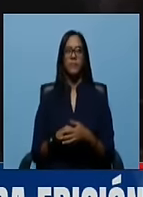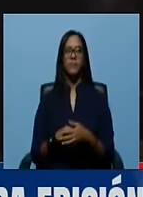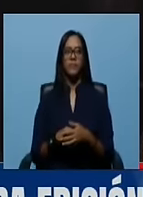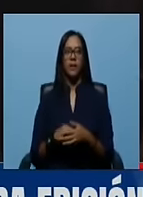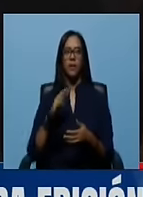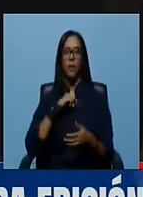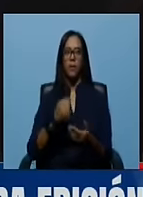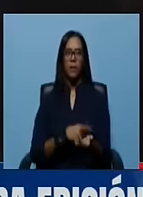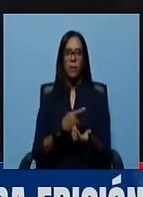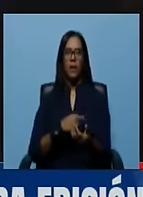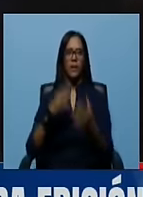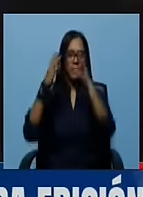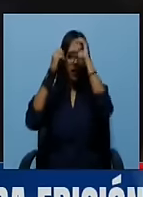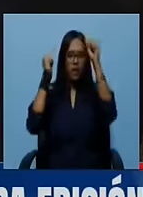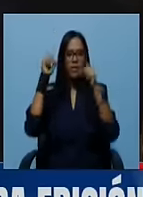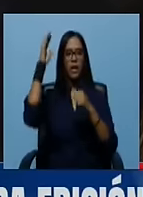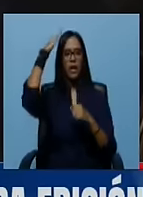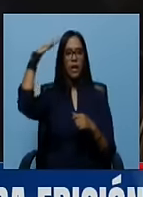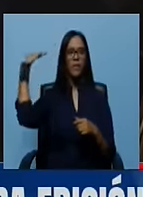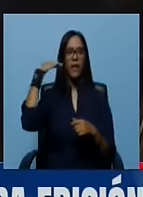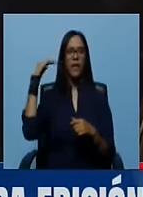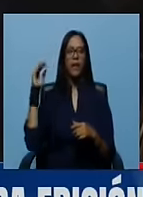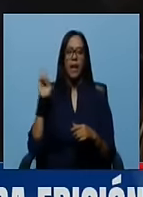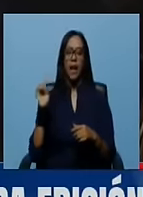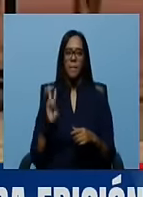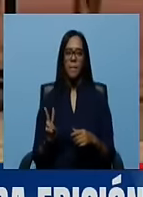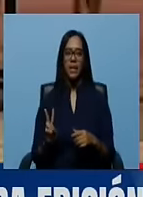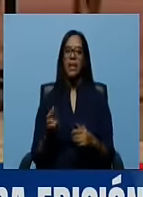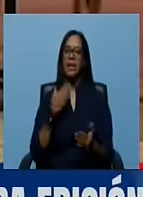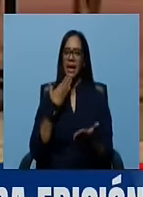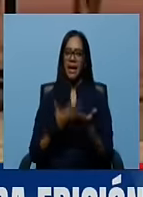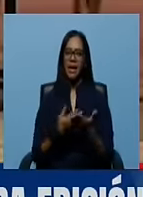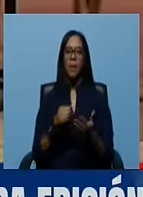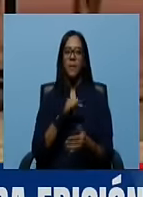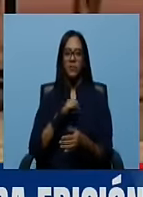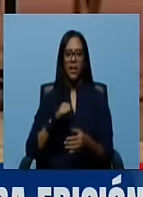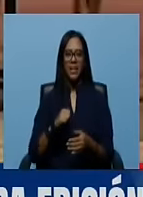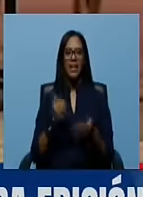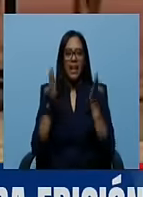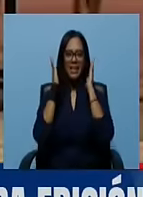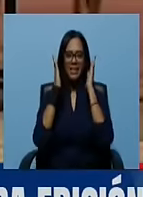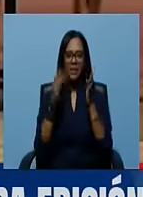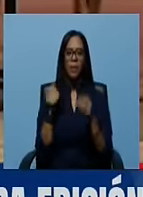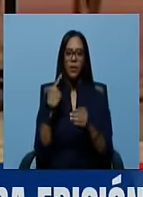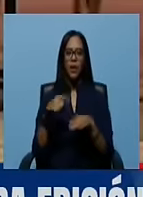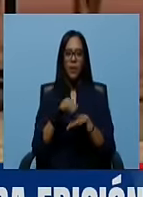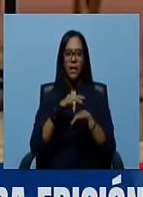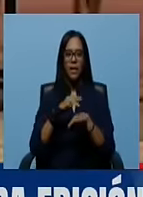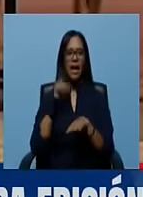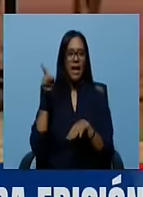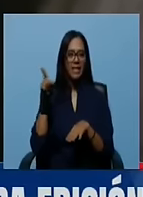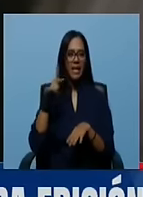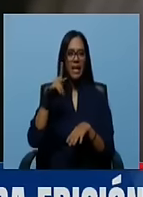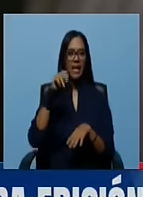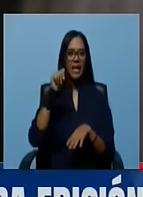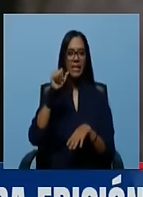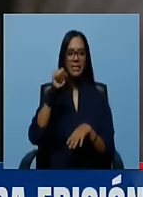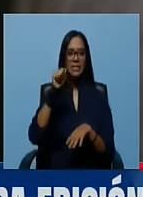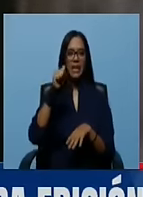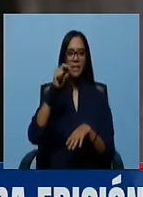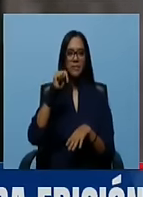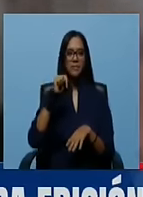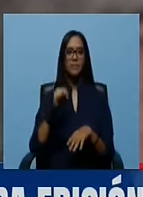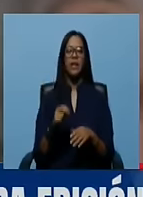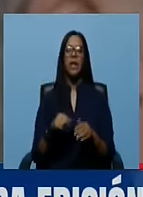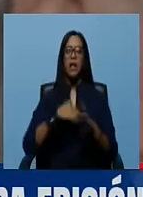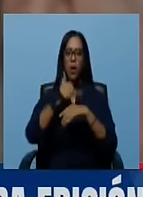Nuestro hermano, el embajador de Vietnam, le agradezco personalmente las atenciones que me dio el primer ministro allá en Kazán,